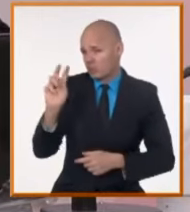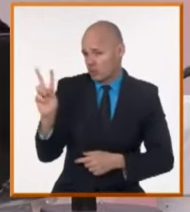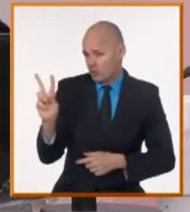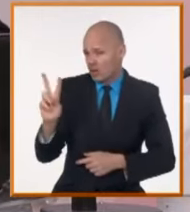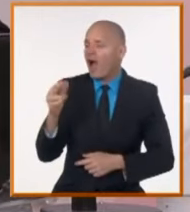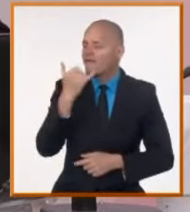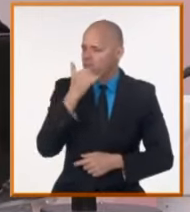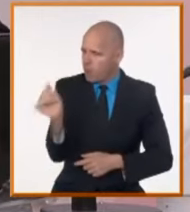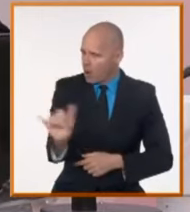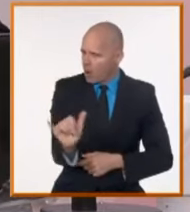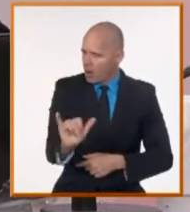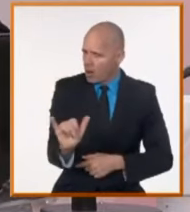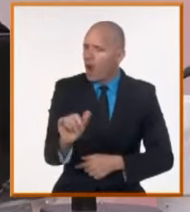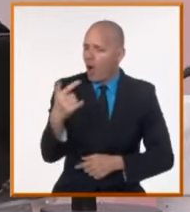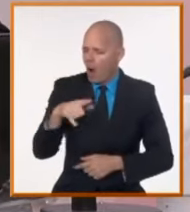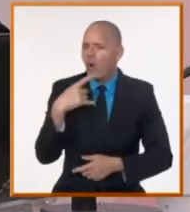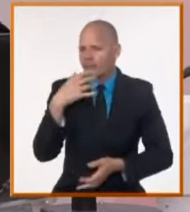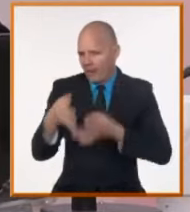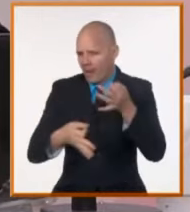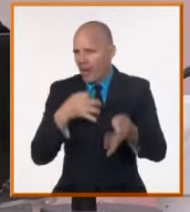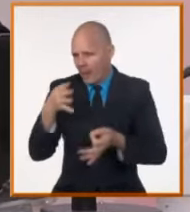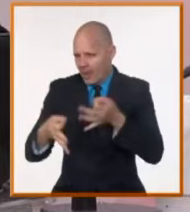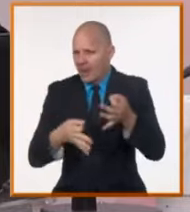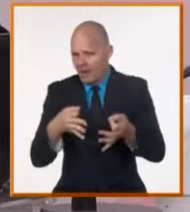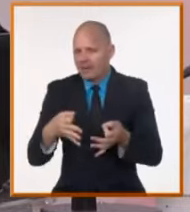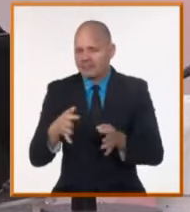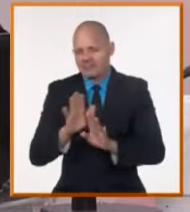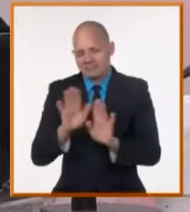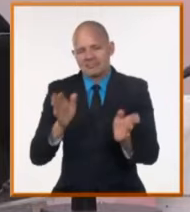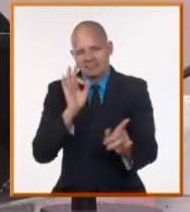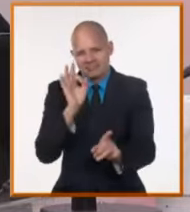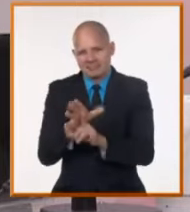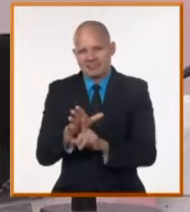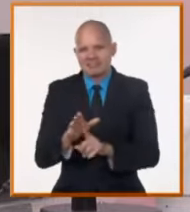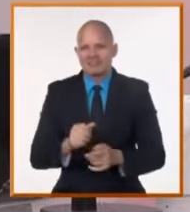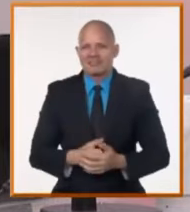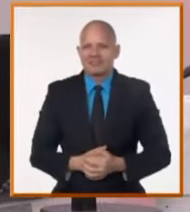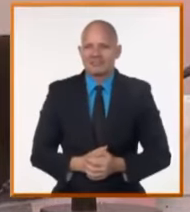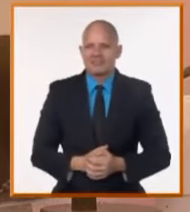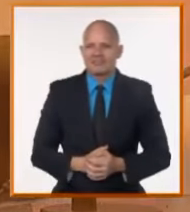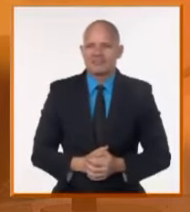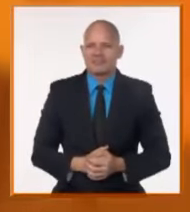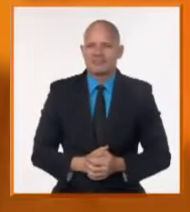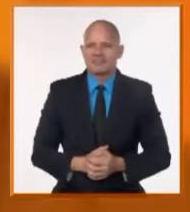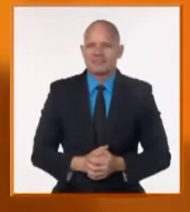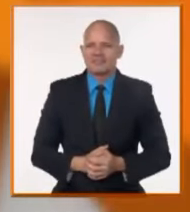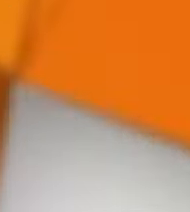detalles. Así comenzamos nuestra mesa redonda, así presentamos nuestro tema y comenzamos después el análisis.